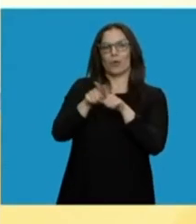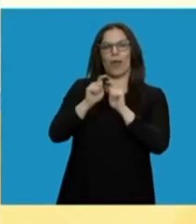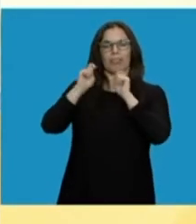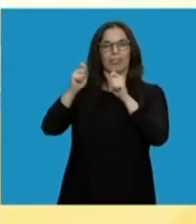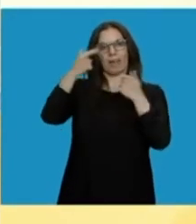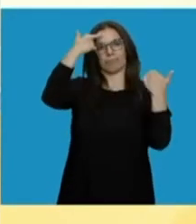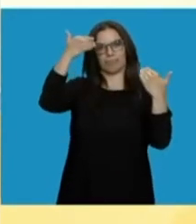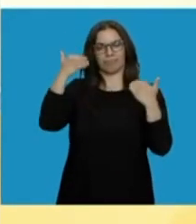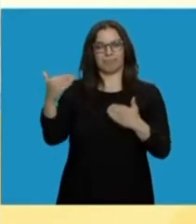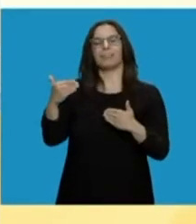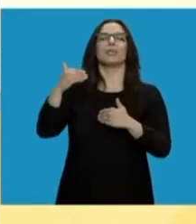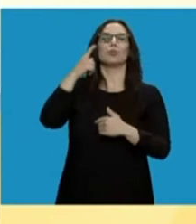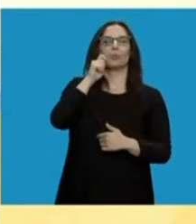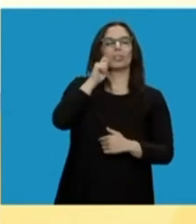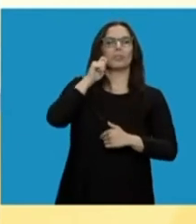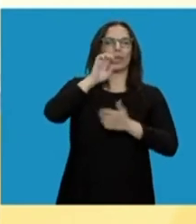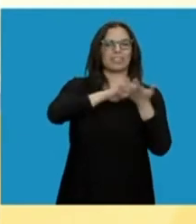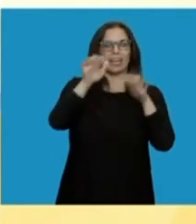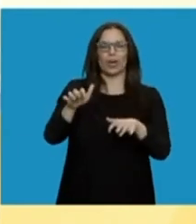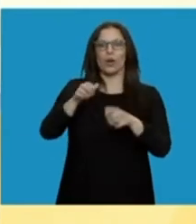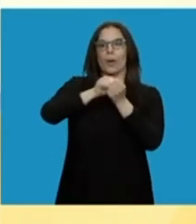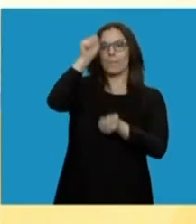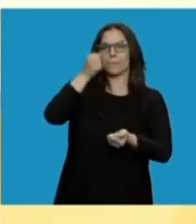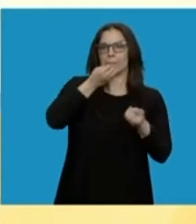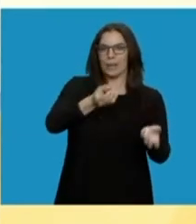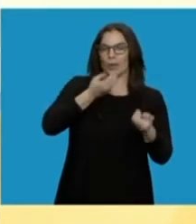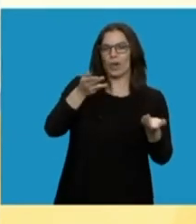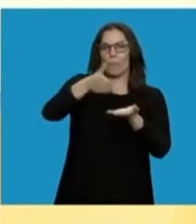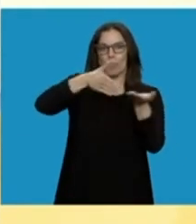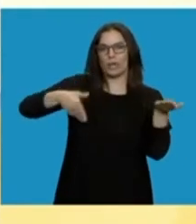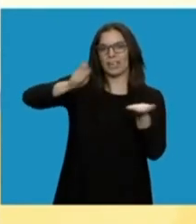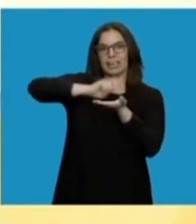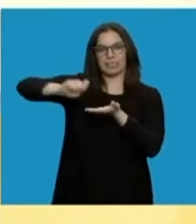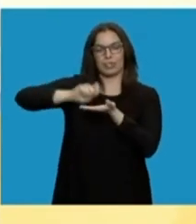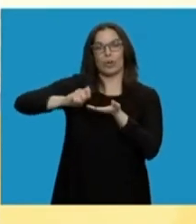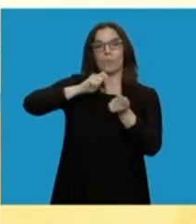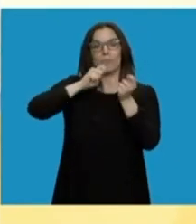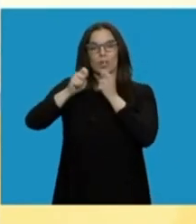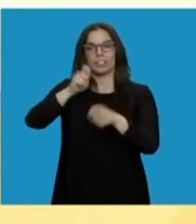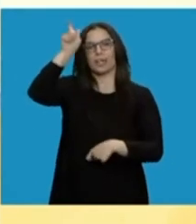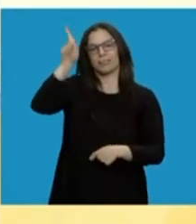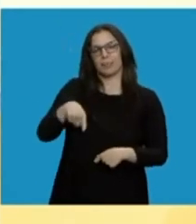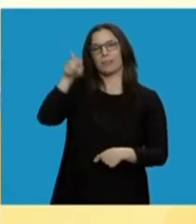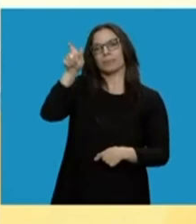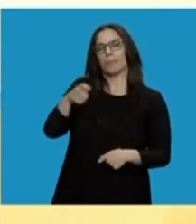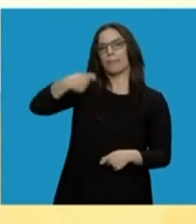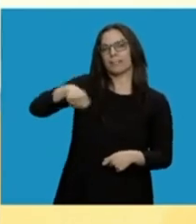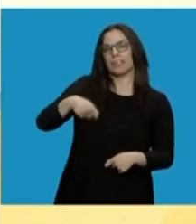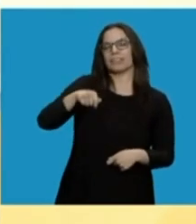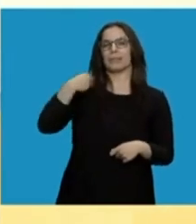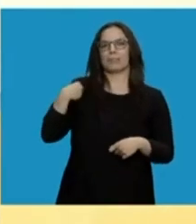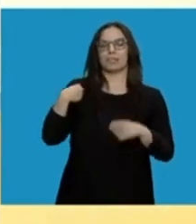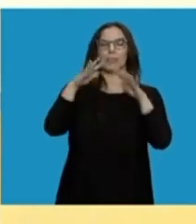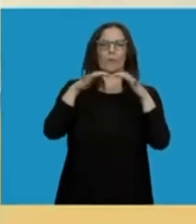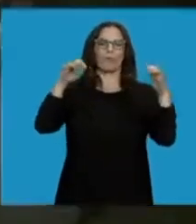León, pregonero, poeta, escritor, periodista y en su condición de presidente del Ateneo de Valladolid.